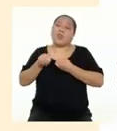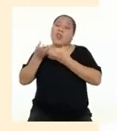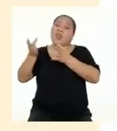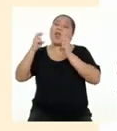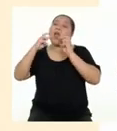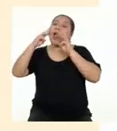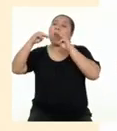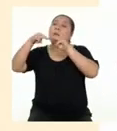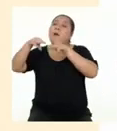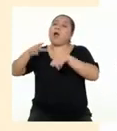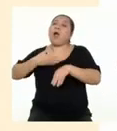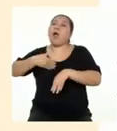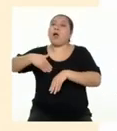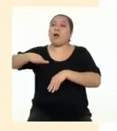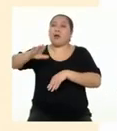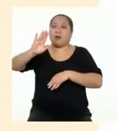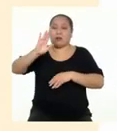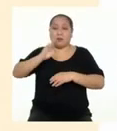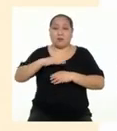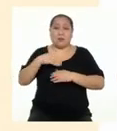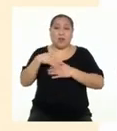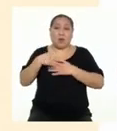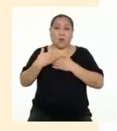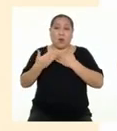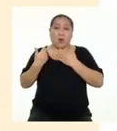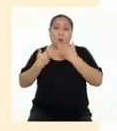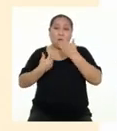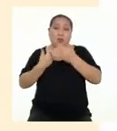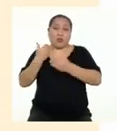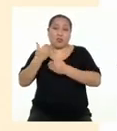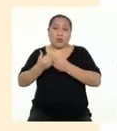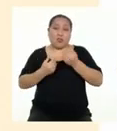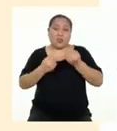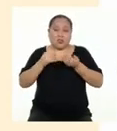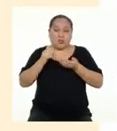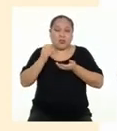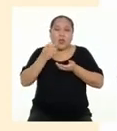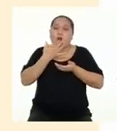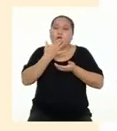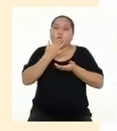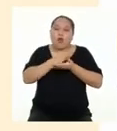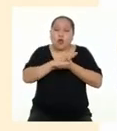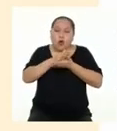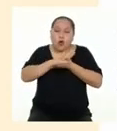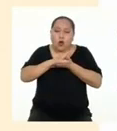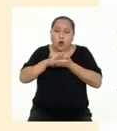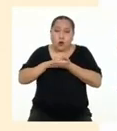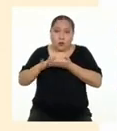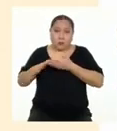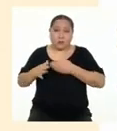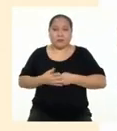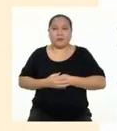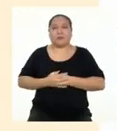mar, luego de los procesos químicos de teñido.